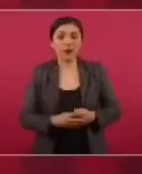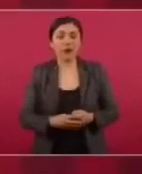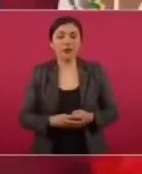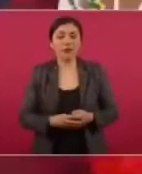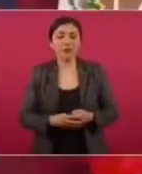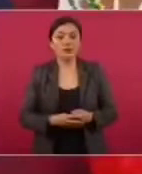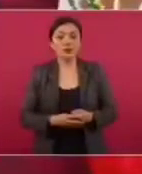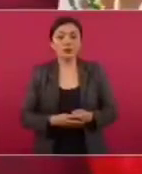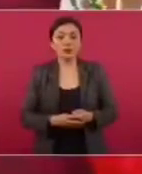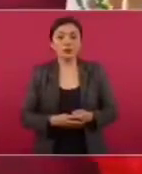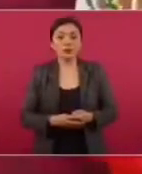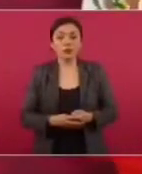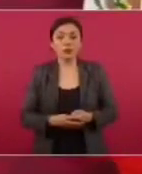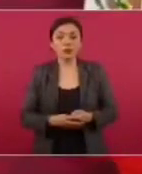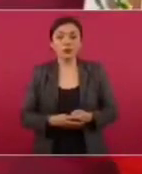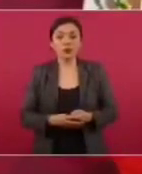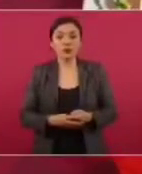son más